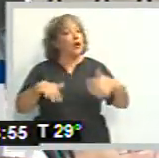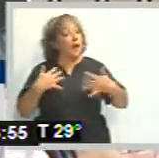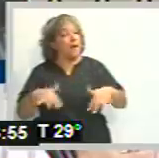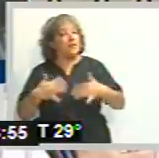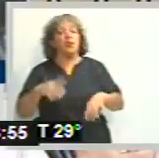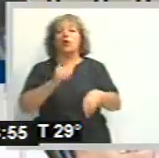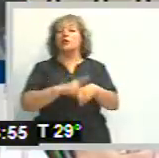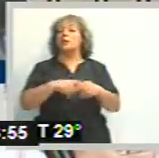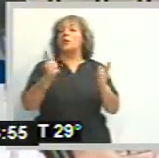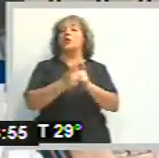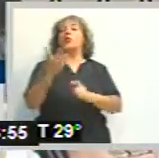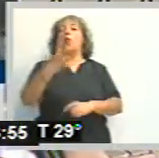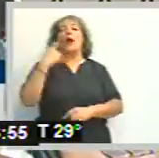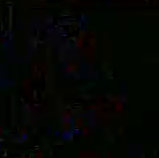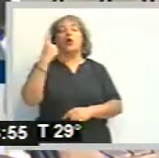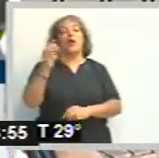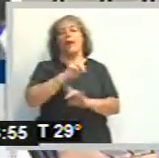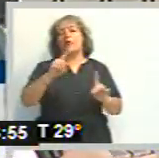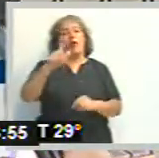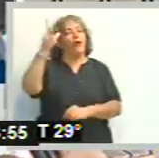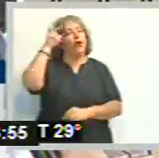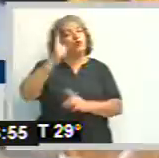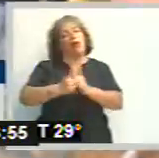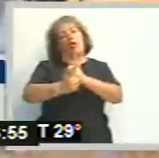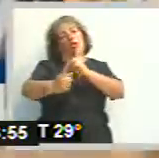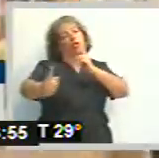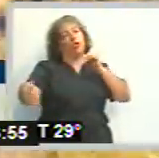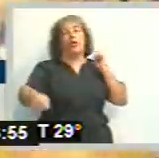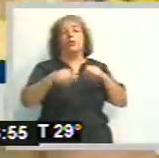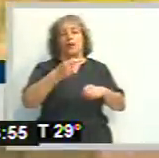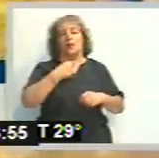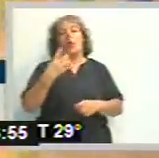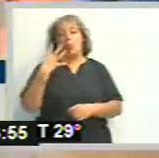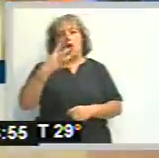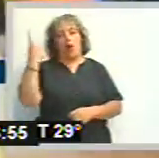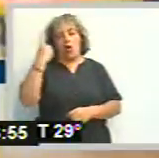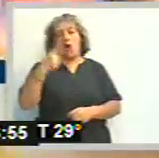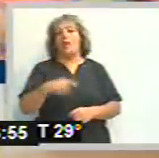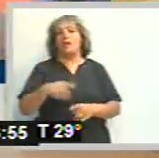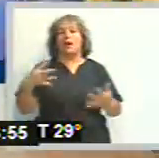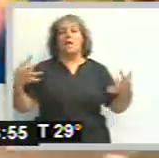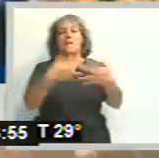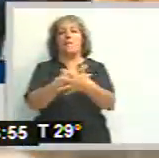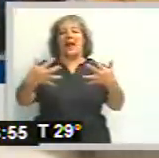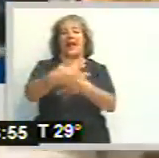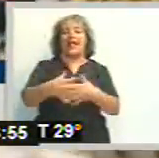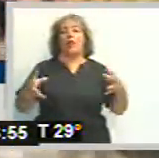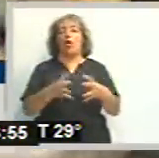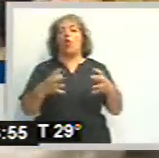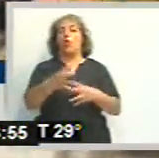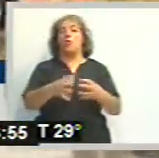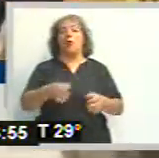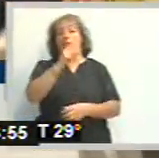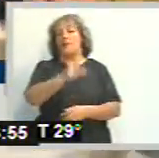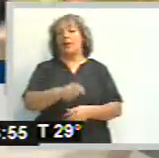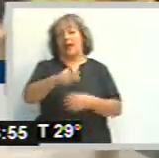corto tiempo de 4 horas, no de 8, largo y tedioso. Entonces queremos ir más o menos mezclando las agrupaciones, y para que